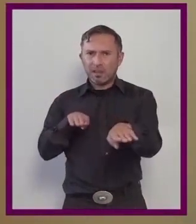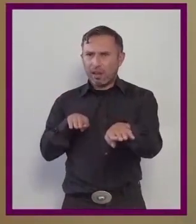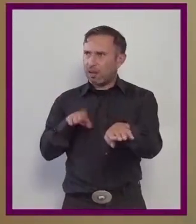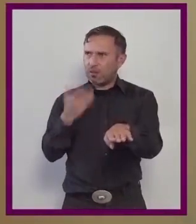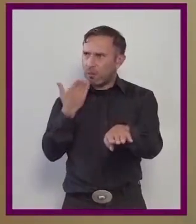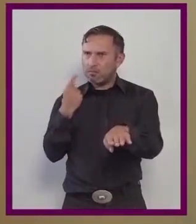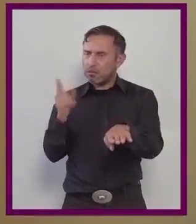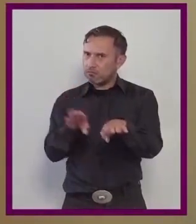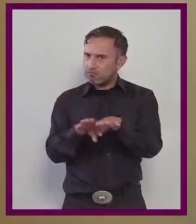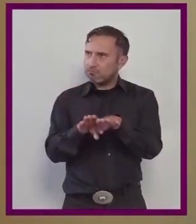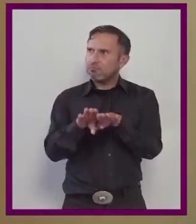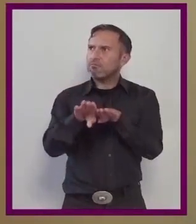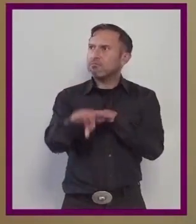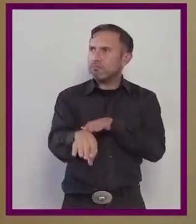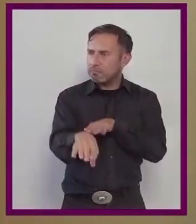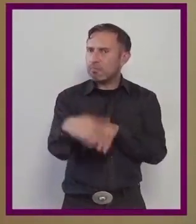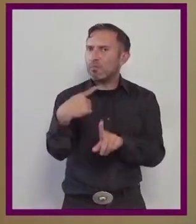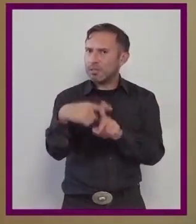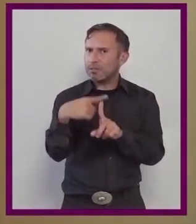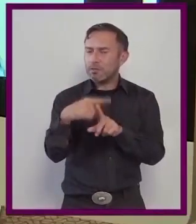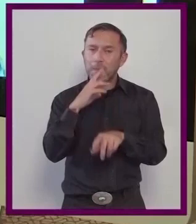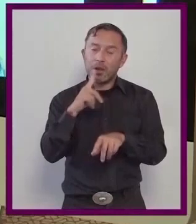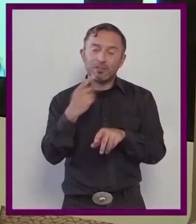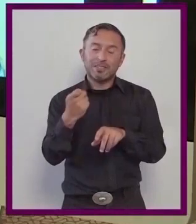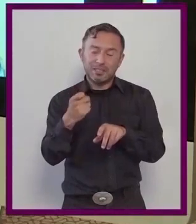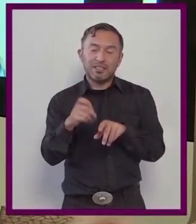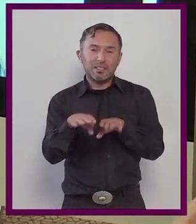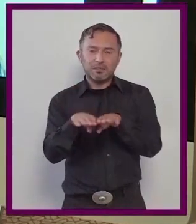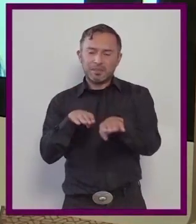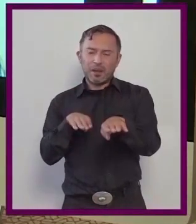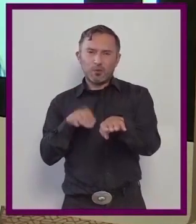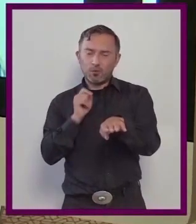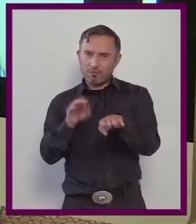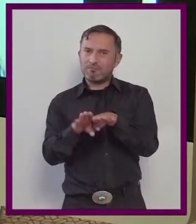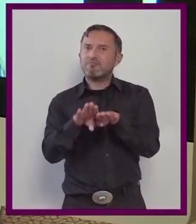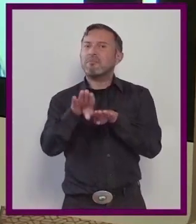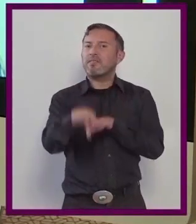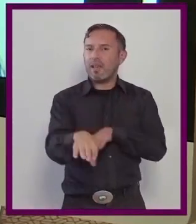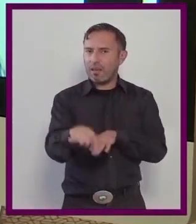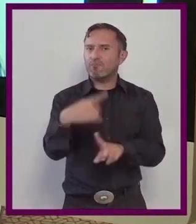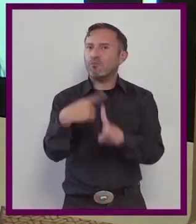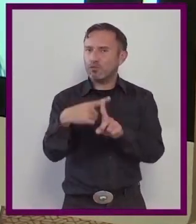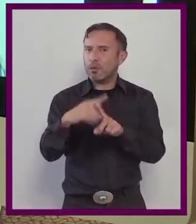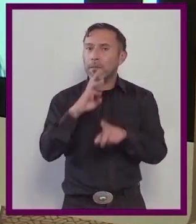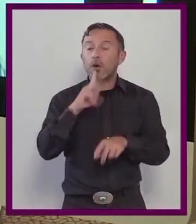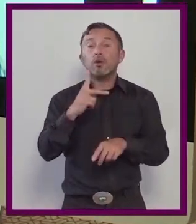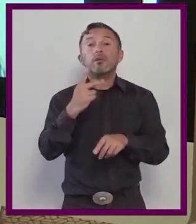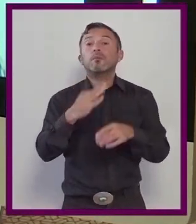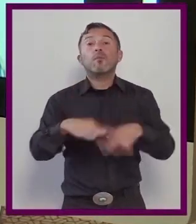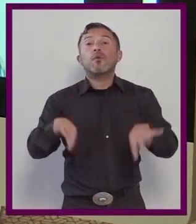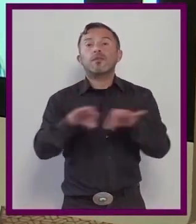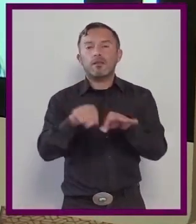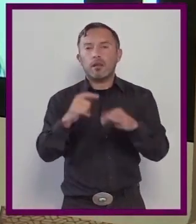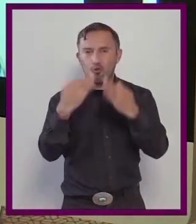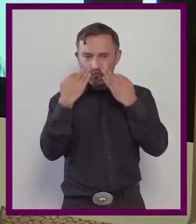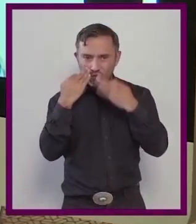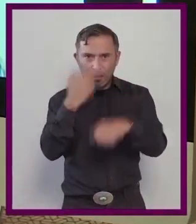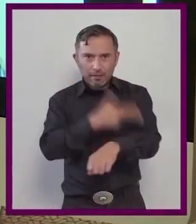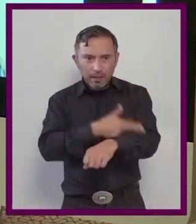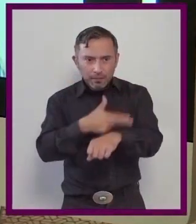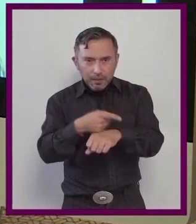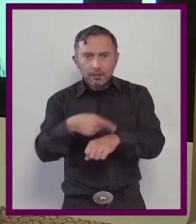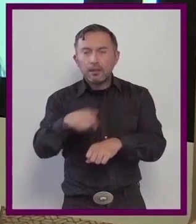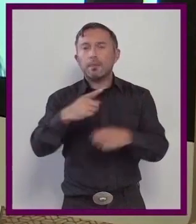desventaja, al contrario, hay N de ventajas. Así es, tiene más ventajas que desventajas y sobre todo esa cuestión de